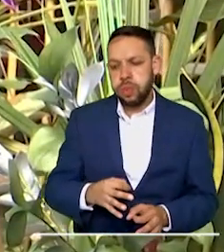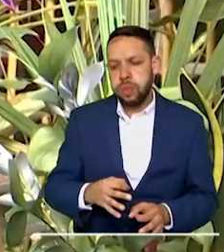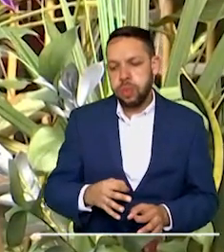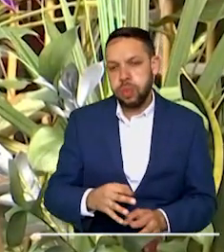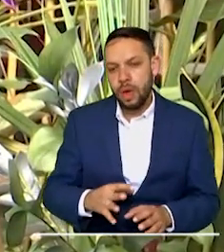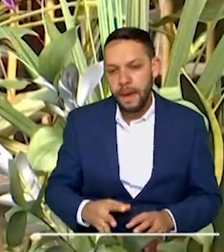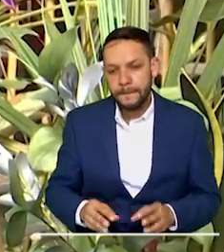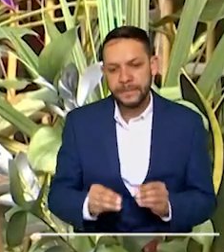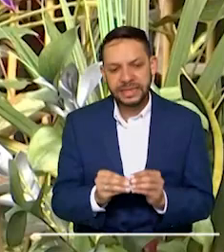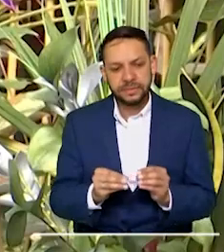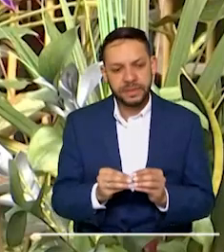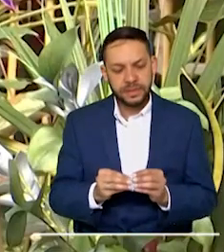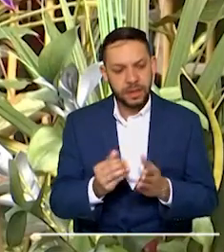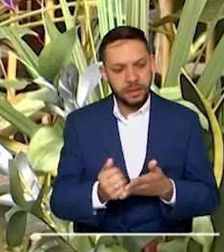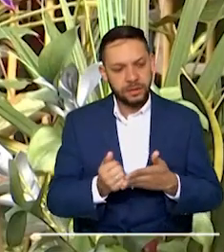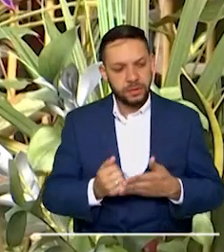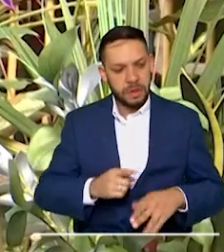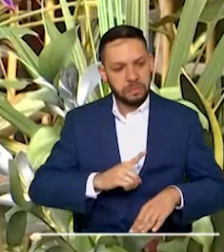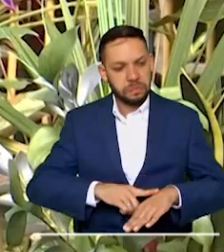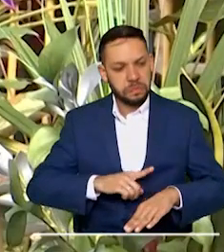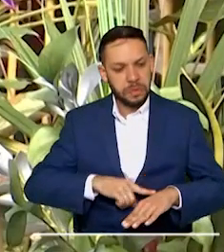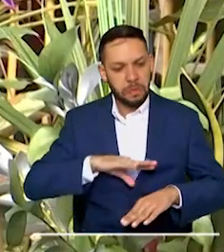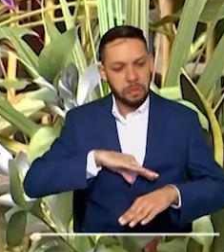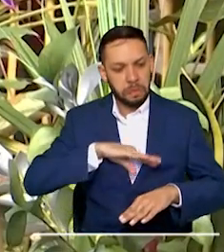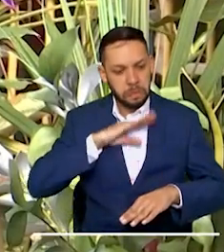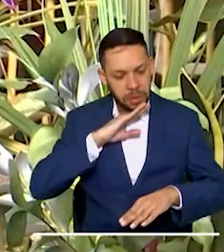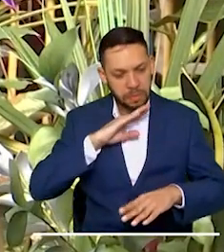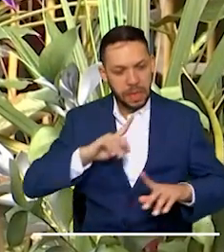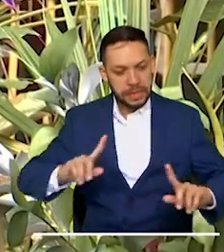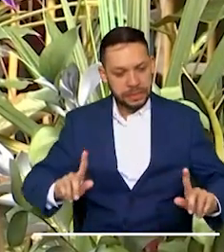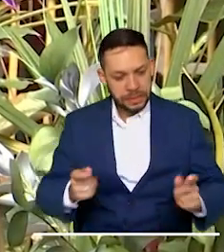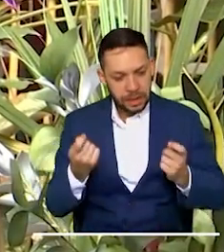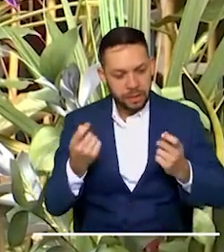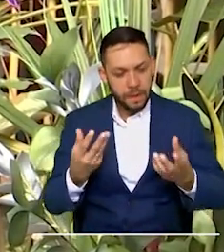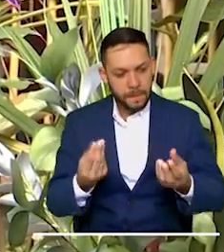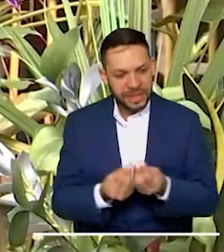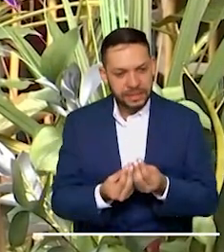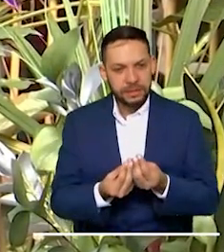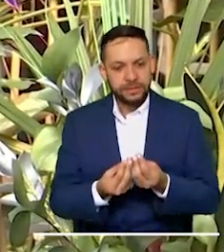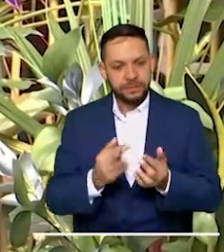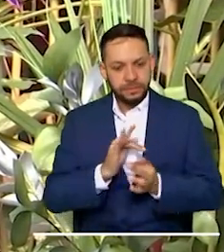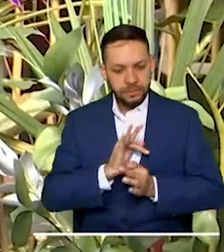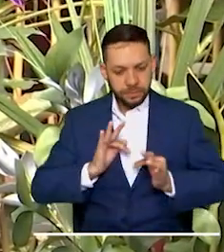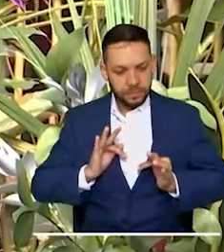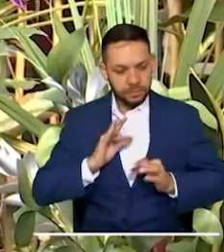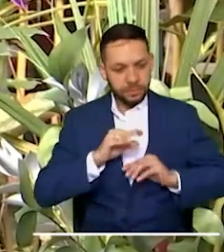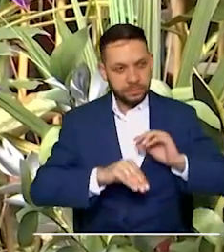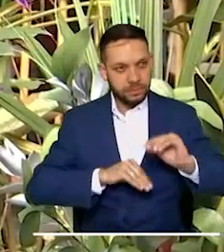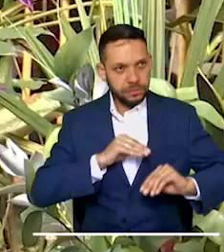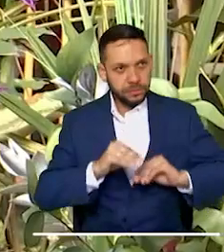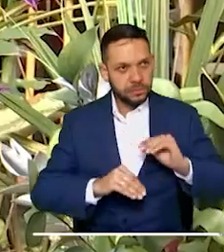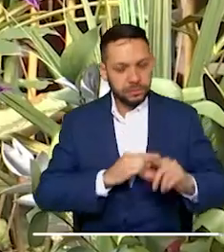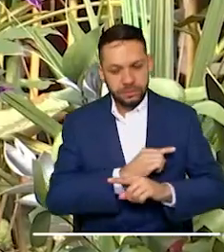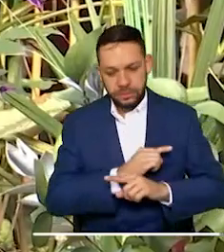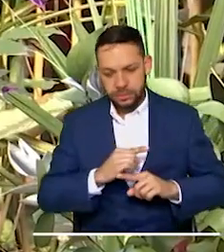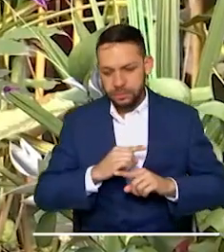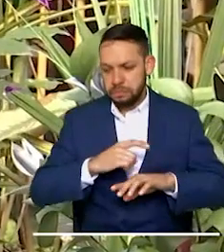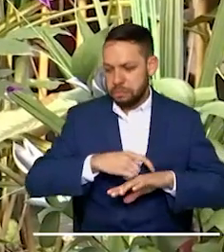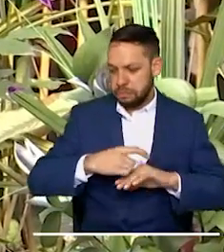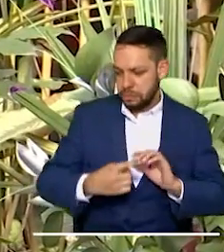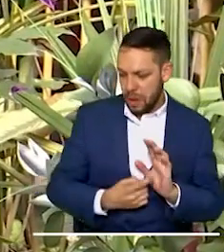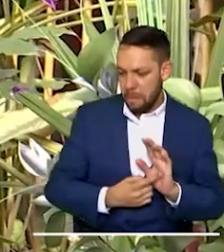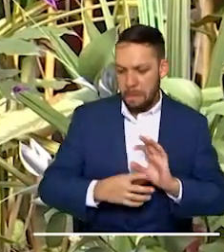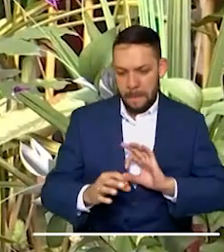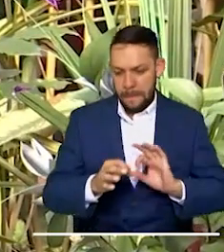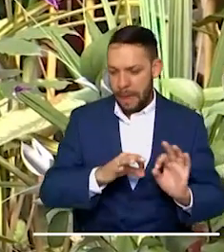da un gran tiempo para hacer intervención y nos da un margen de tiempo, digamos, para hacer chequeos.